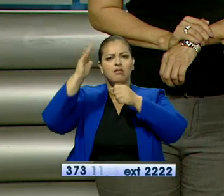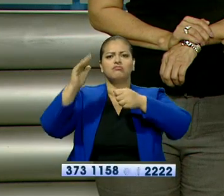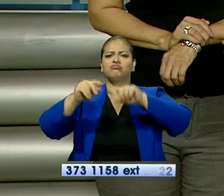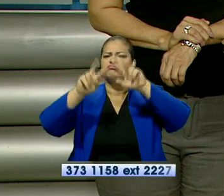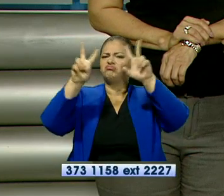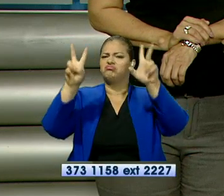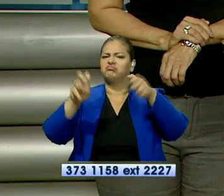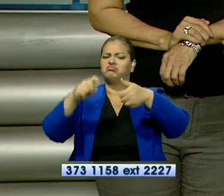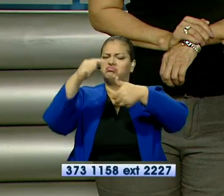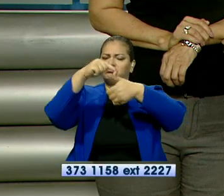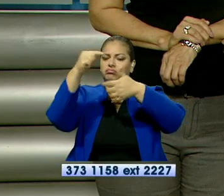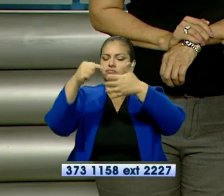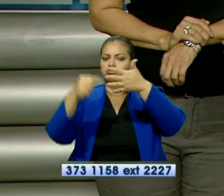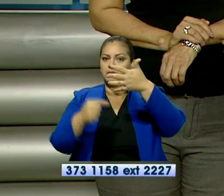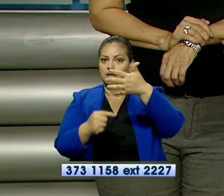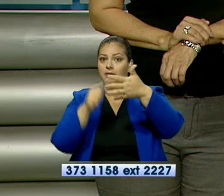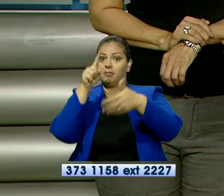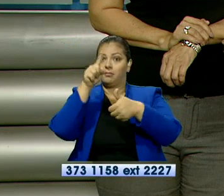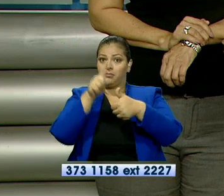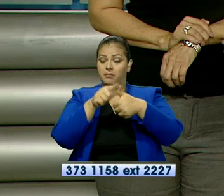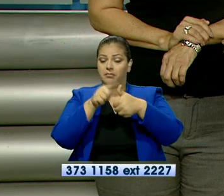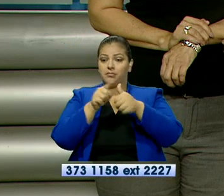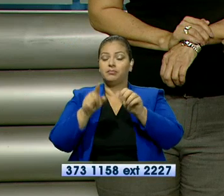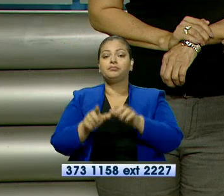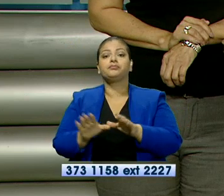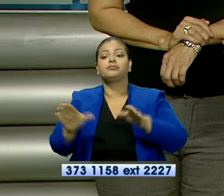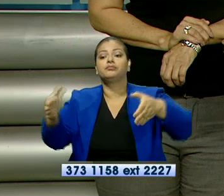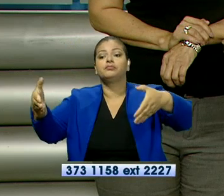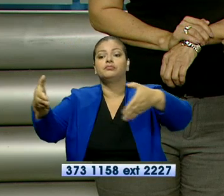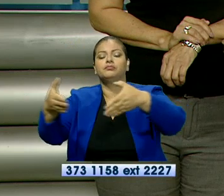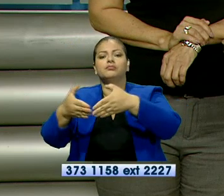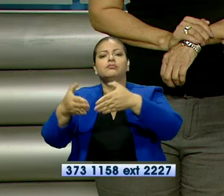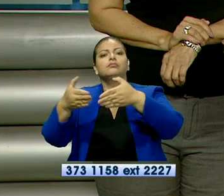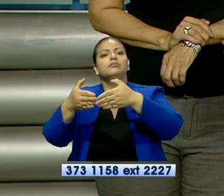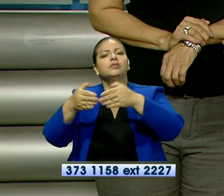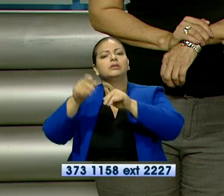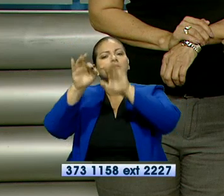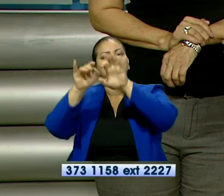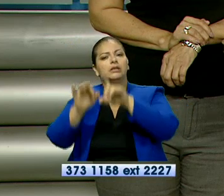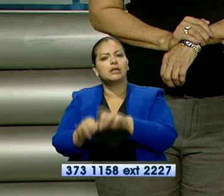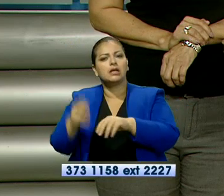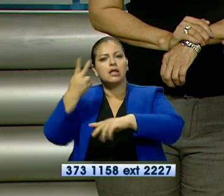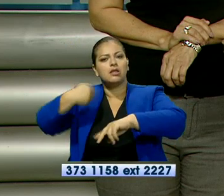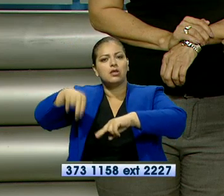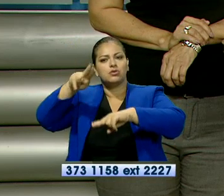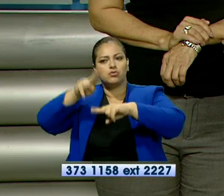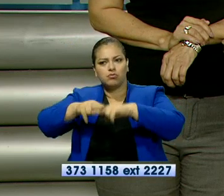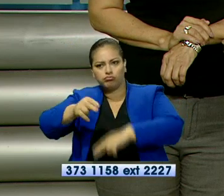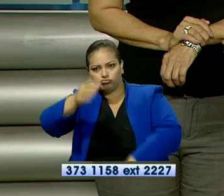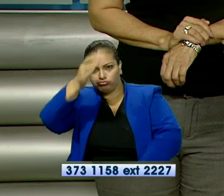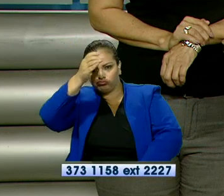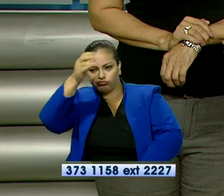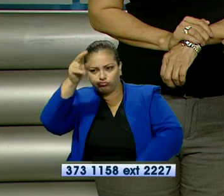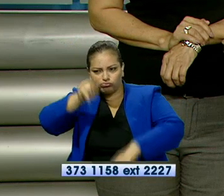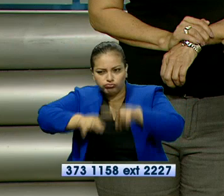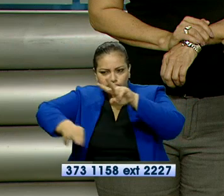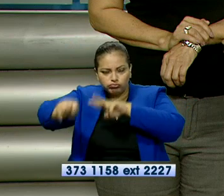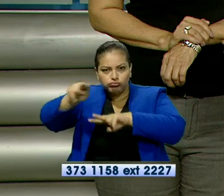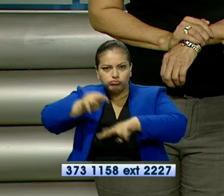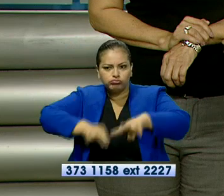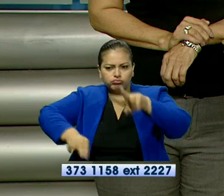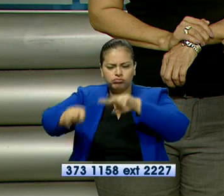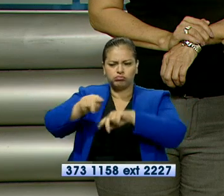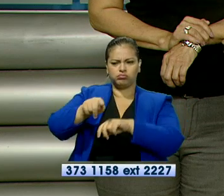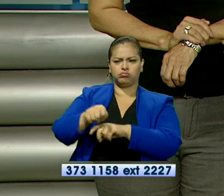de la Secretaría Nacional de Inteligencia como medida de austeridad en el gobierno. Este y otros temas fueron abordados por el jefe